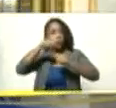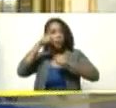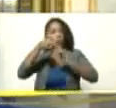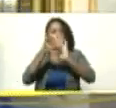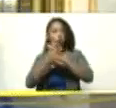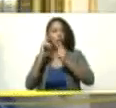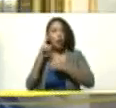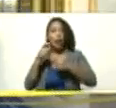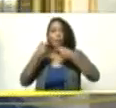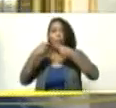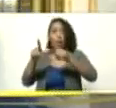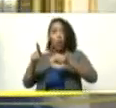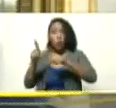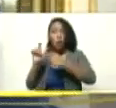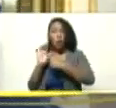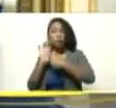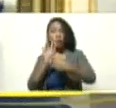las películas.